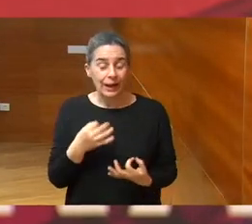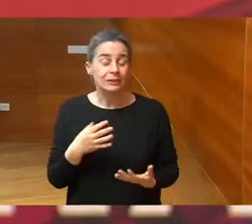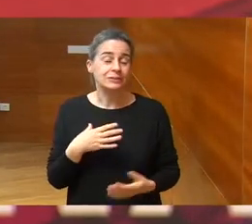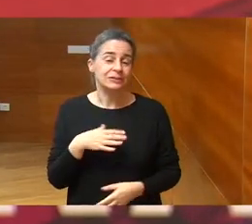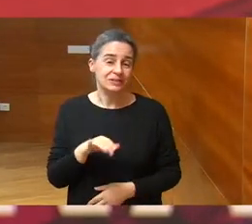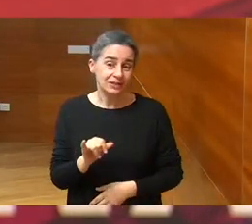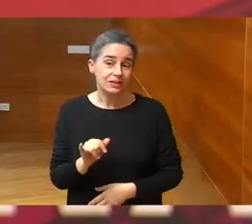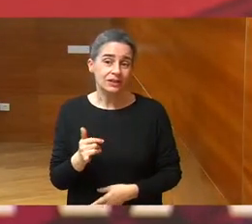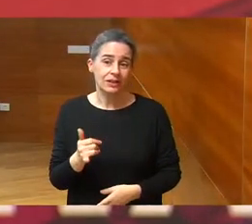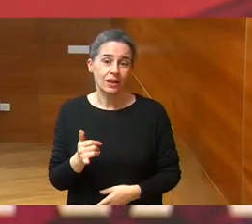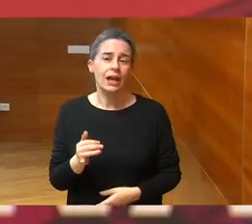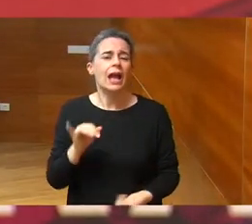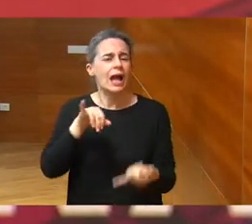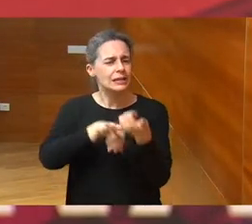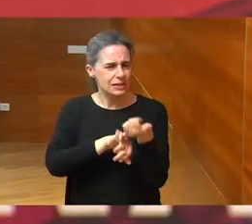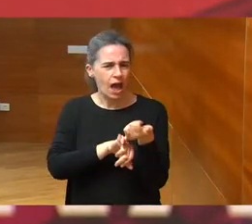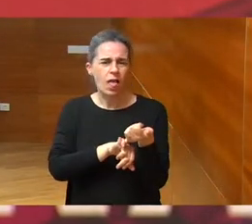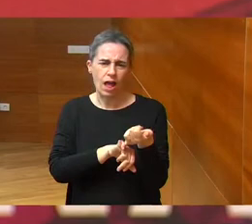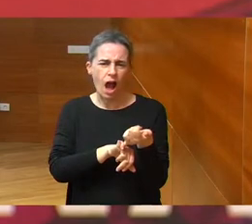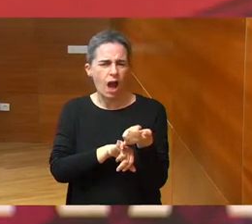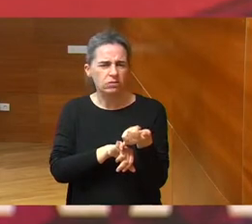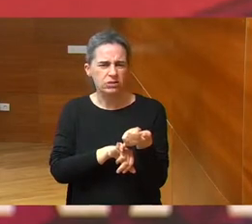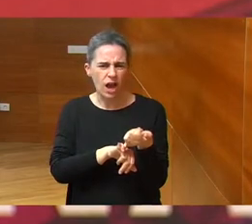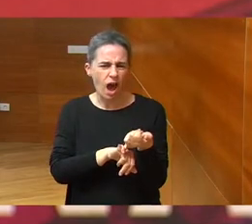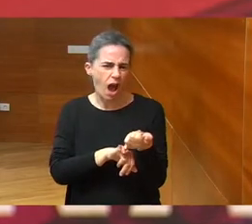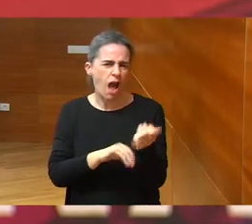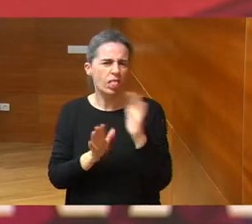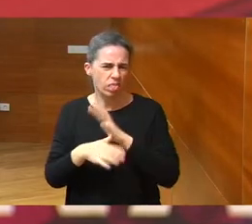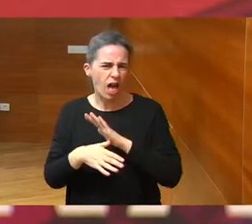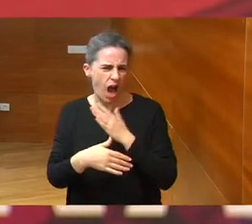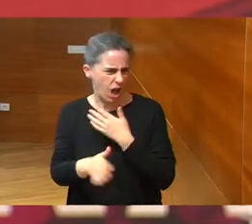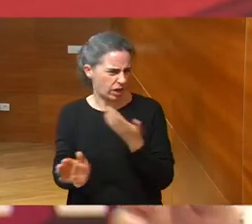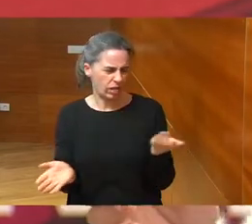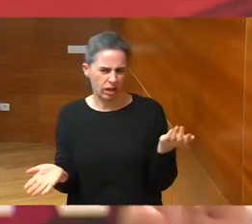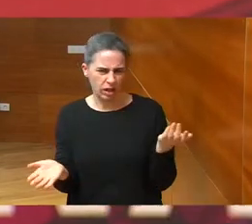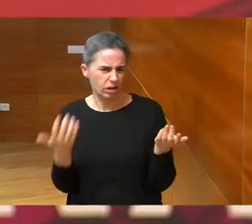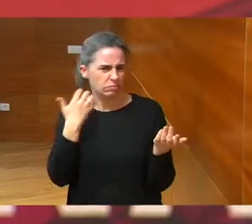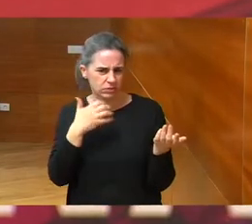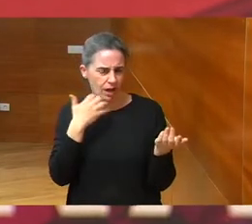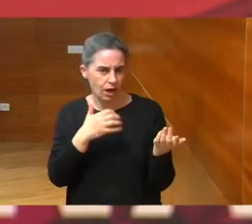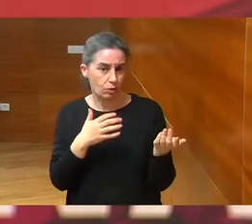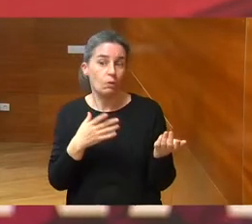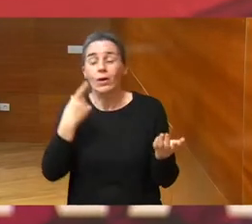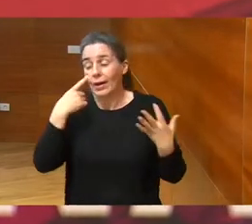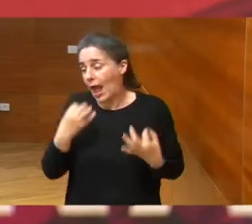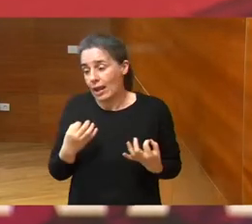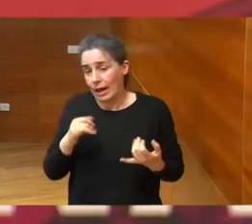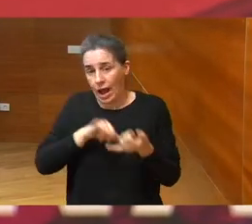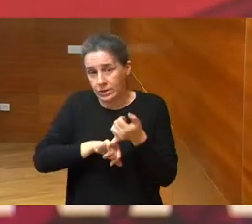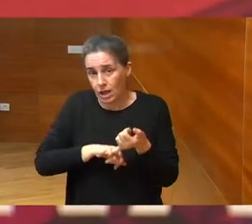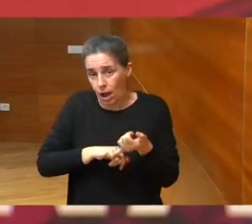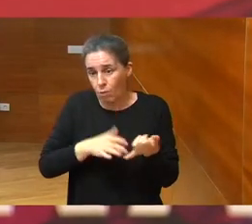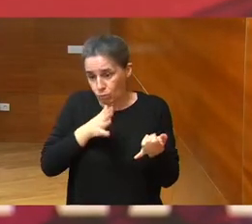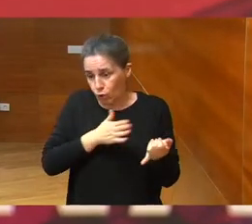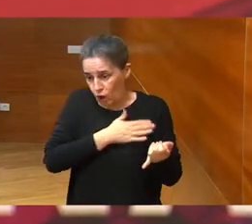bueno tarde quiero decir casas casaca tanto quiere